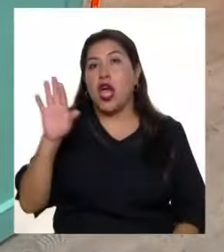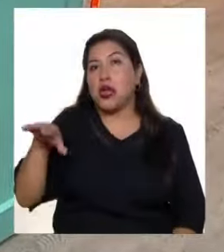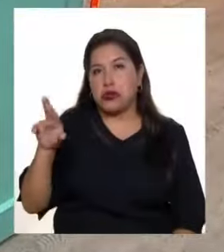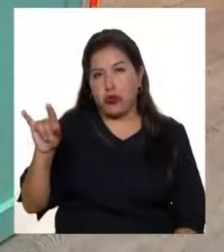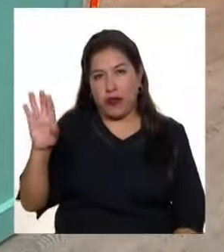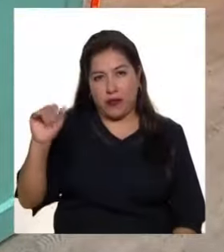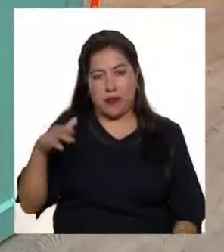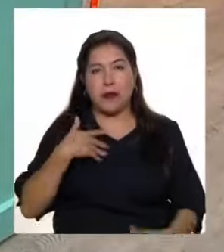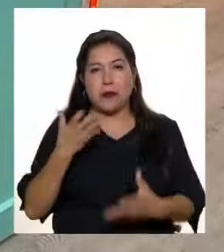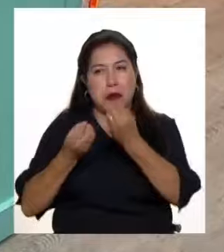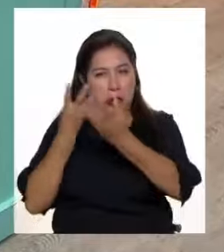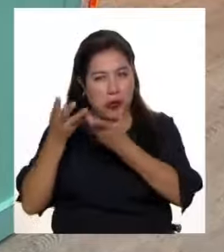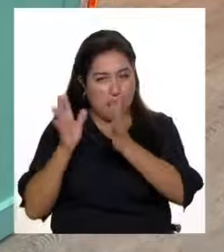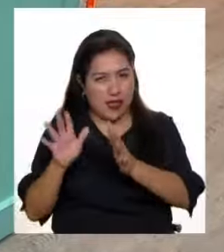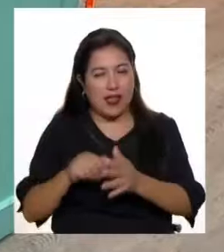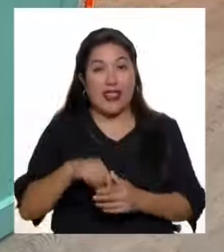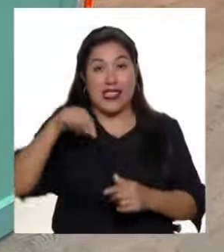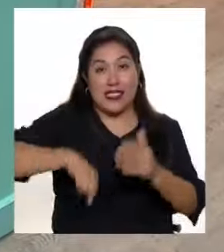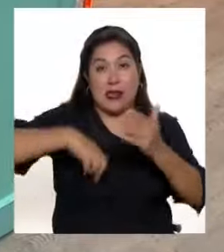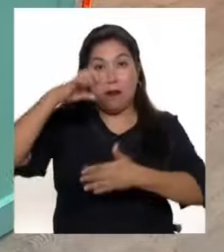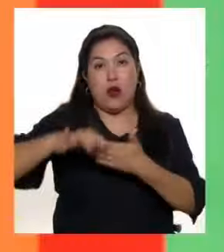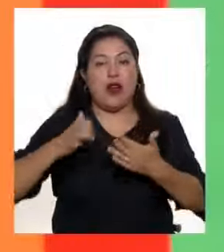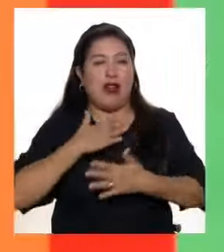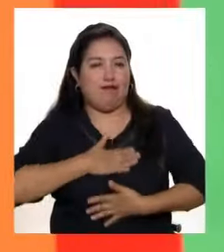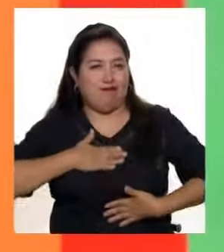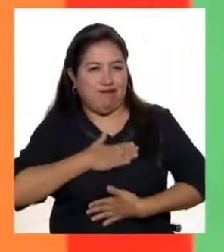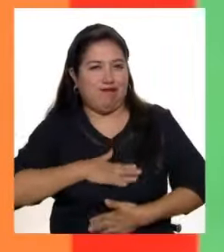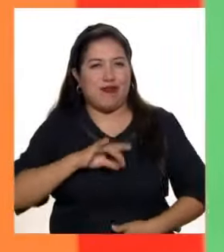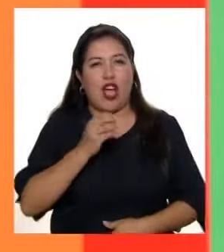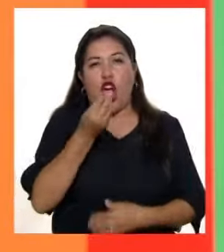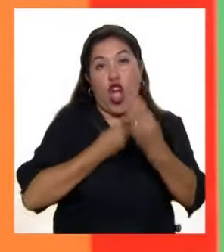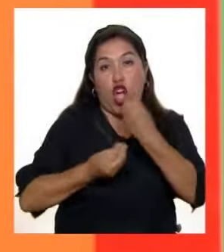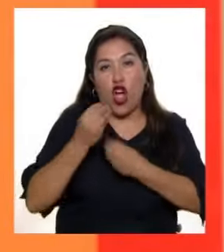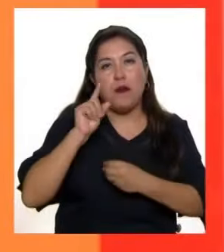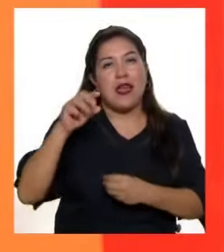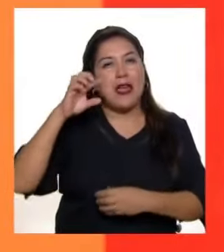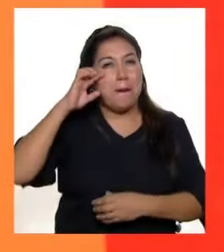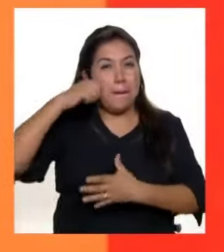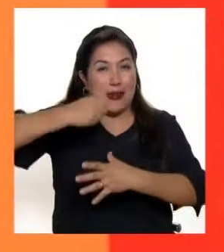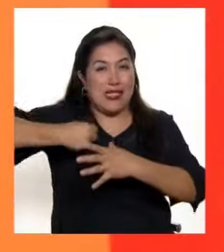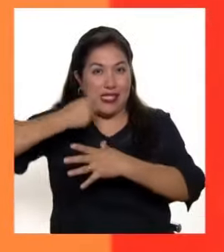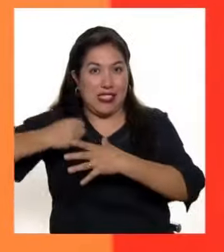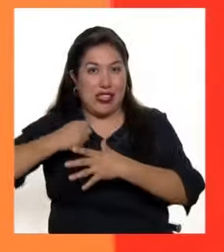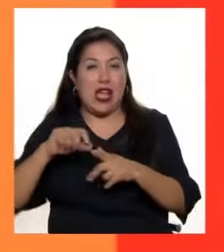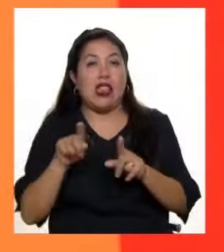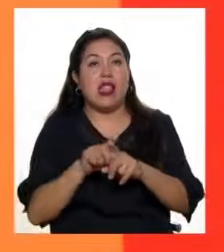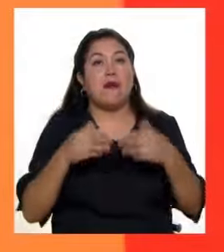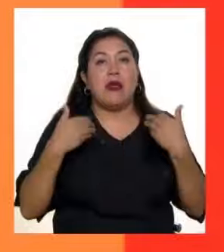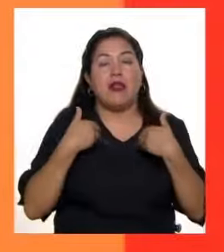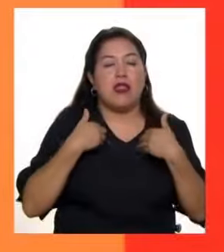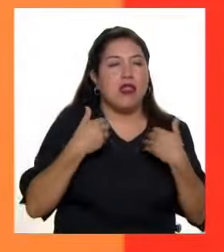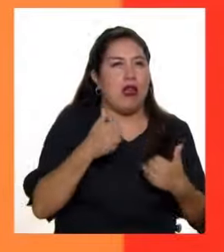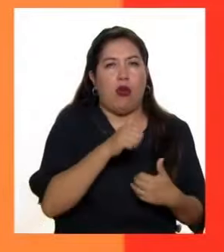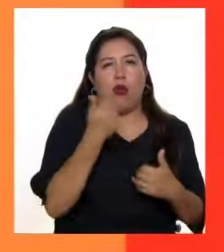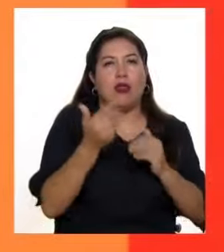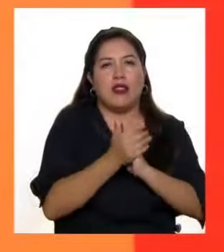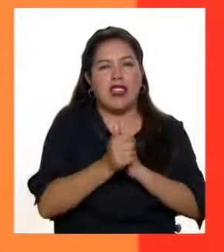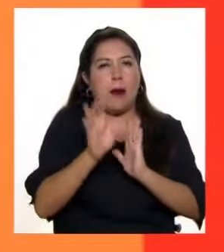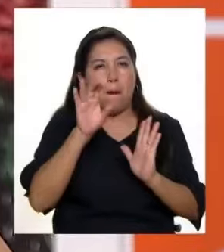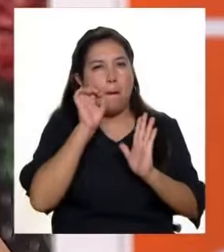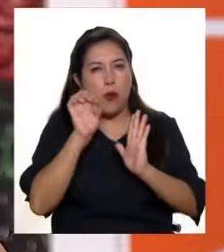margen de disfrutar de la gastronomía de nuestro querido Pisu, también disfrutamos de sus distintos talentos, como por ejemplo